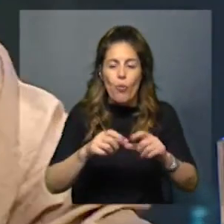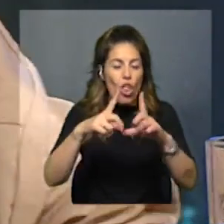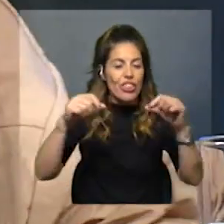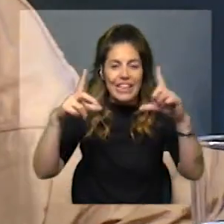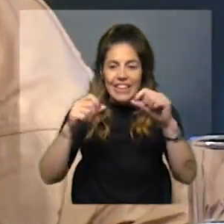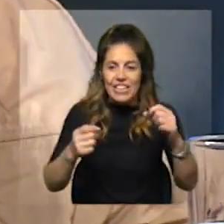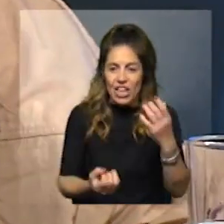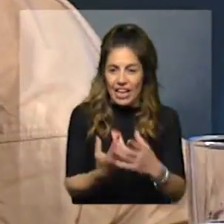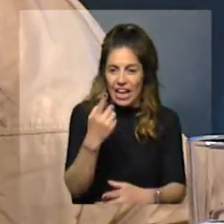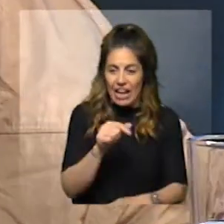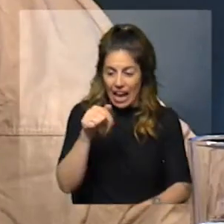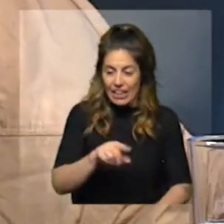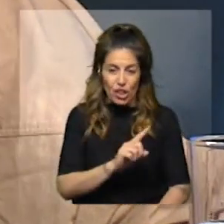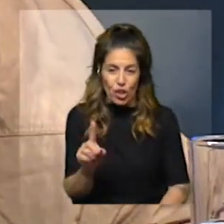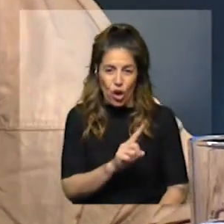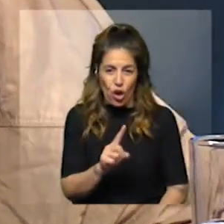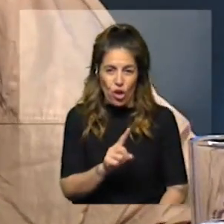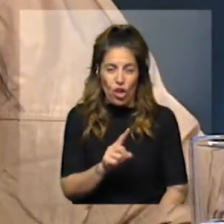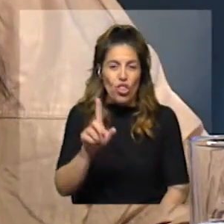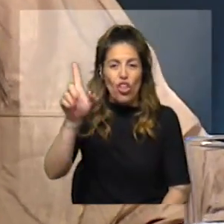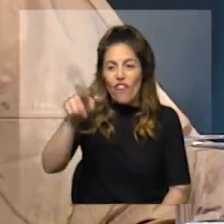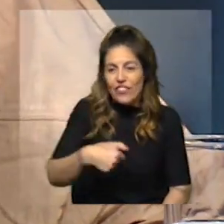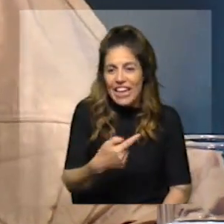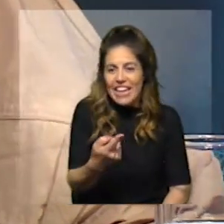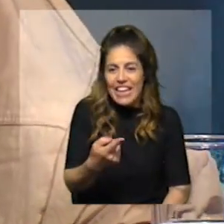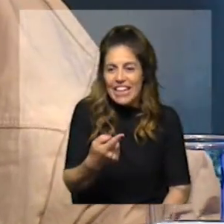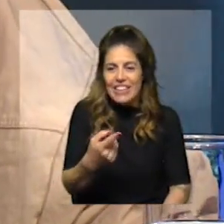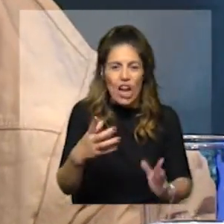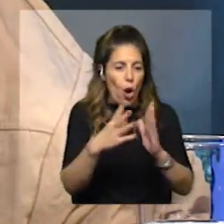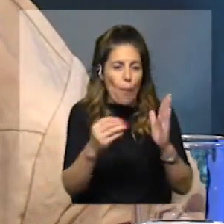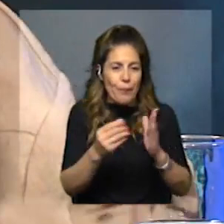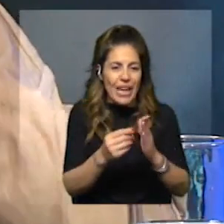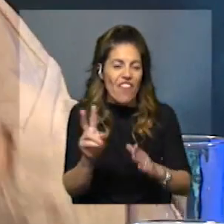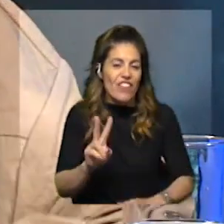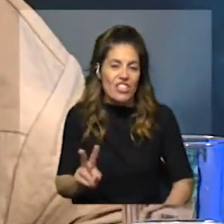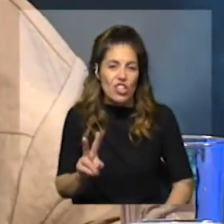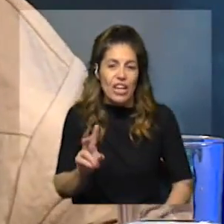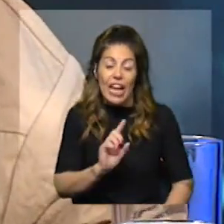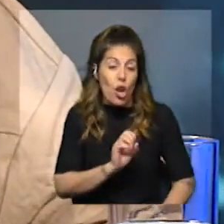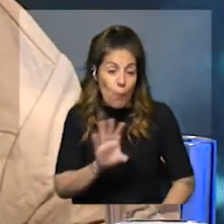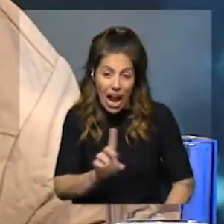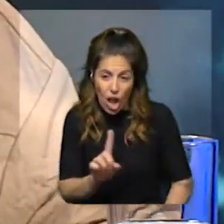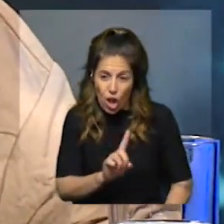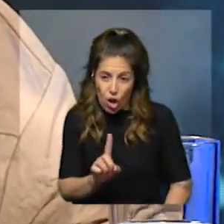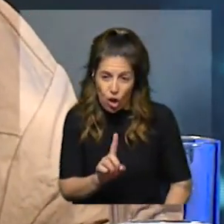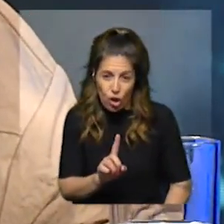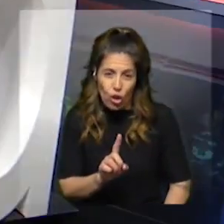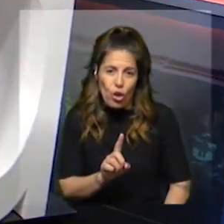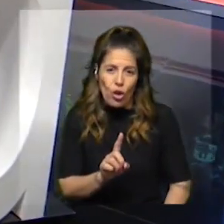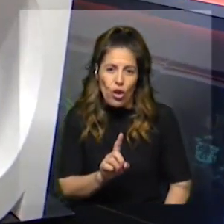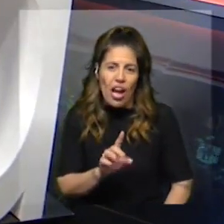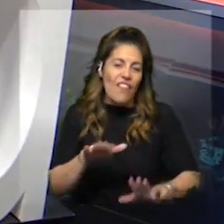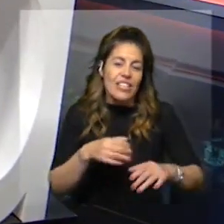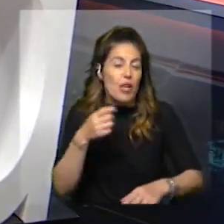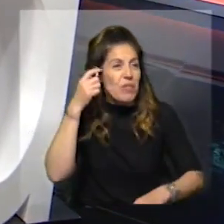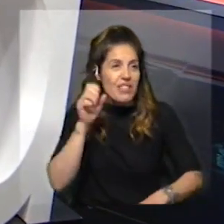sí, ¿entendés? Entonces como que viene toda esa escuela de las versiones que no está mal, o sea, la gente lo toma como mal. Muchas